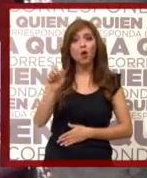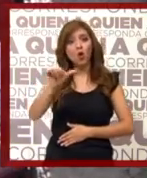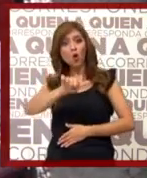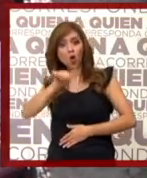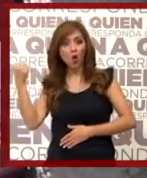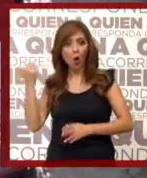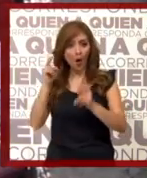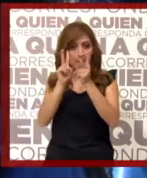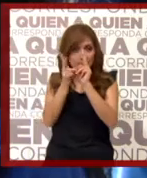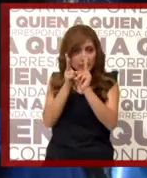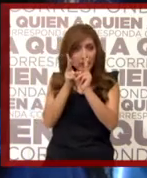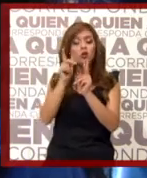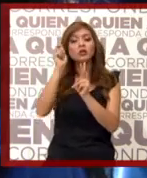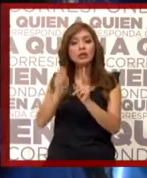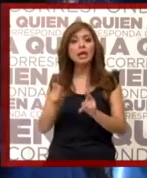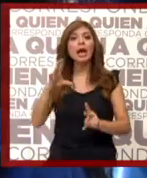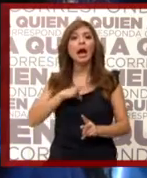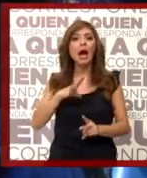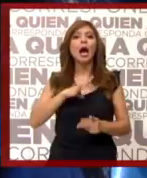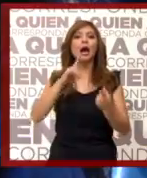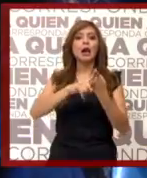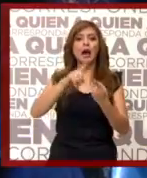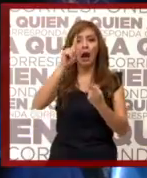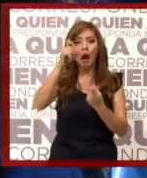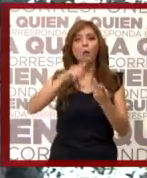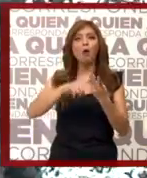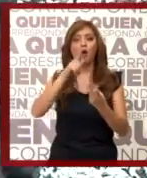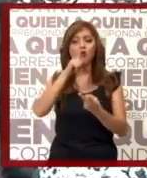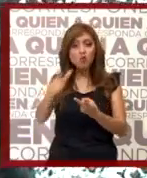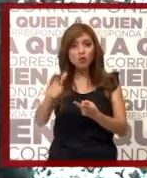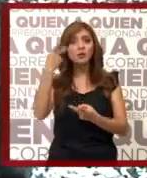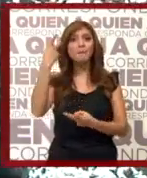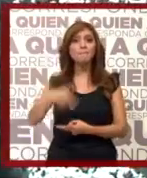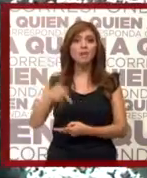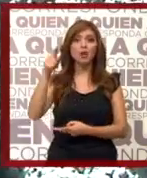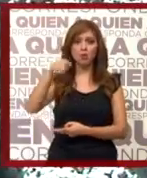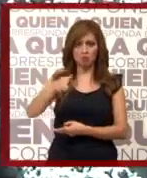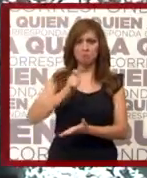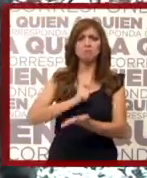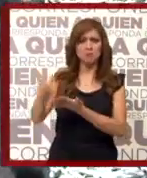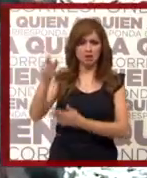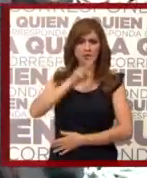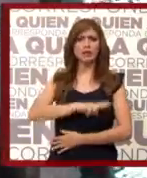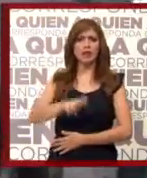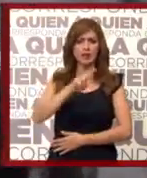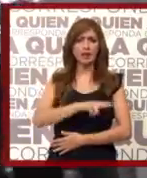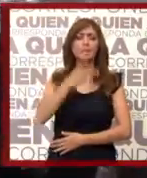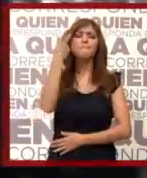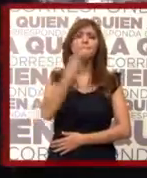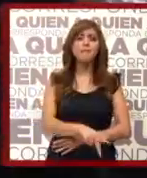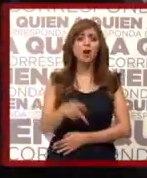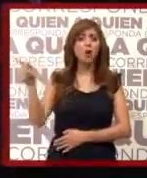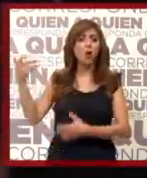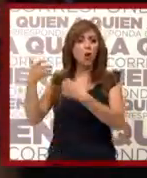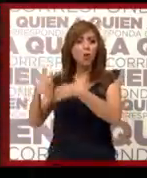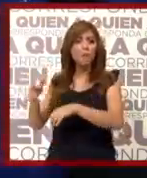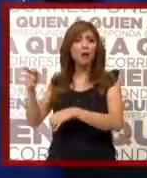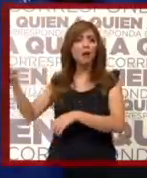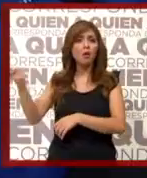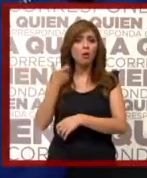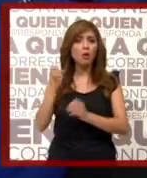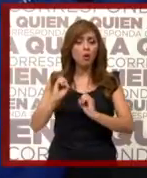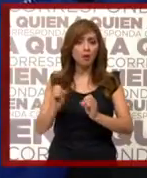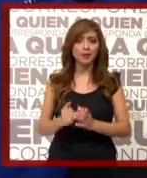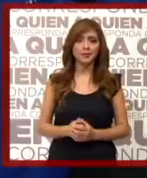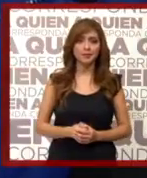otros vecinos, continúan teniendo los servicios básicos, que no se ha negado a pagar la renta, pero que su comadre no recibe ni un peso. Ya no